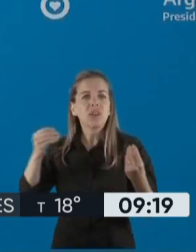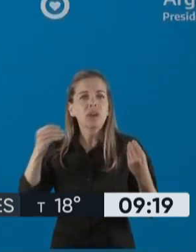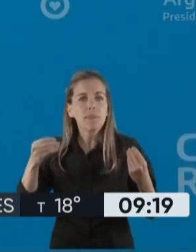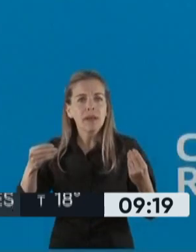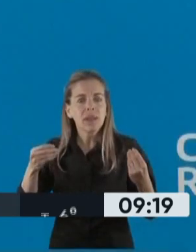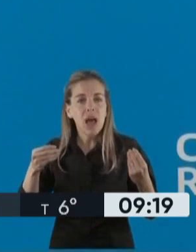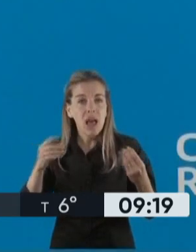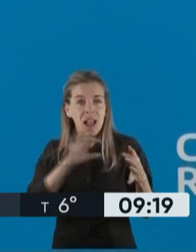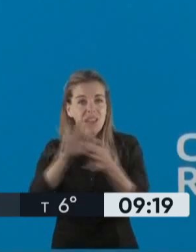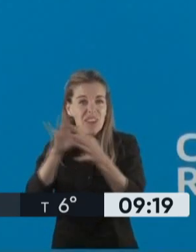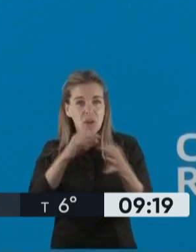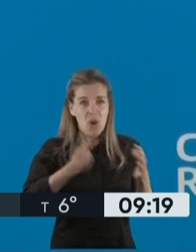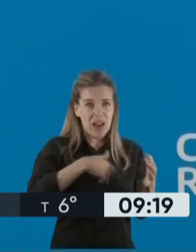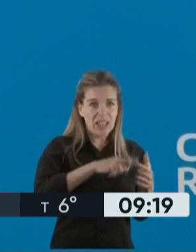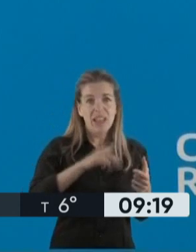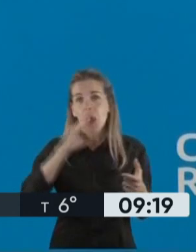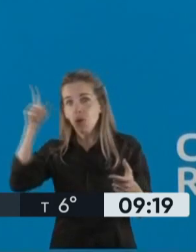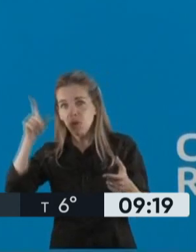sostiene?